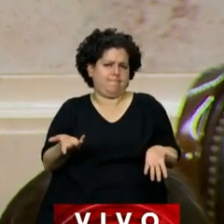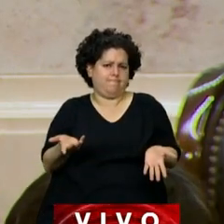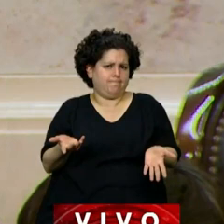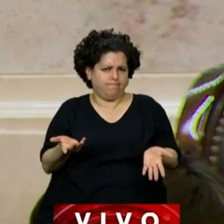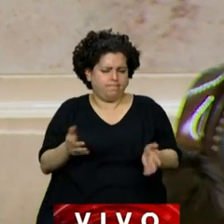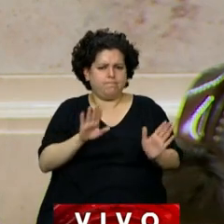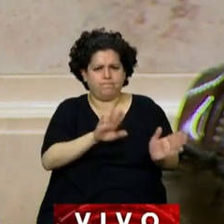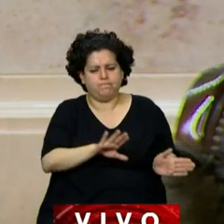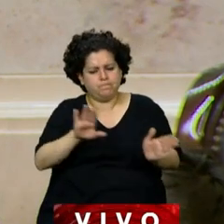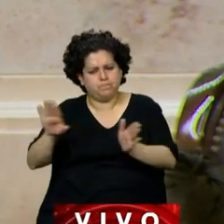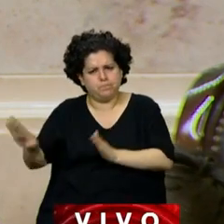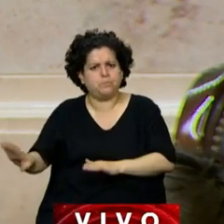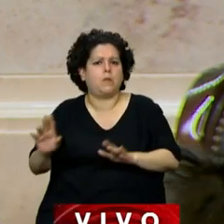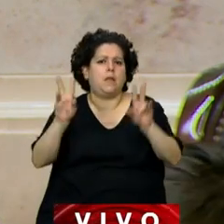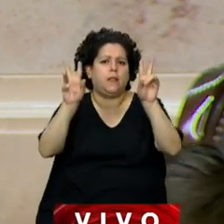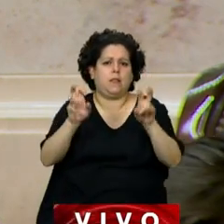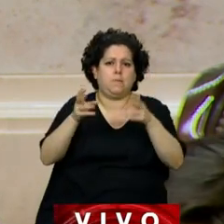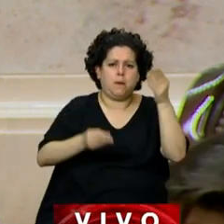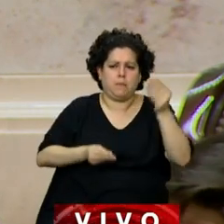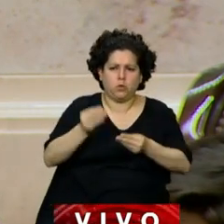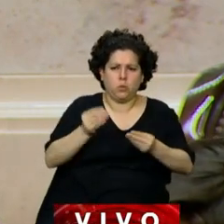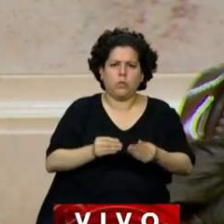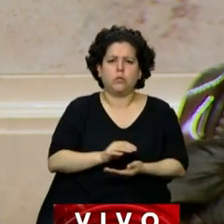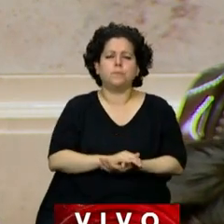Vamos al tema del presupuesto.